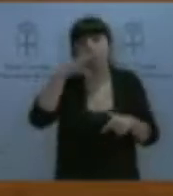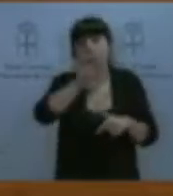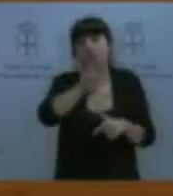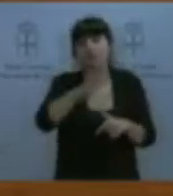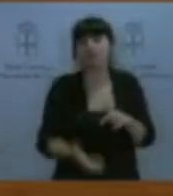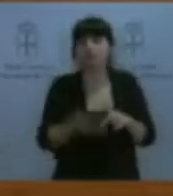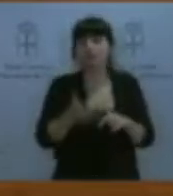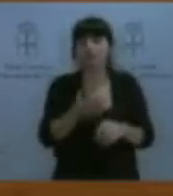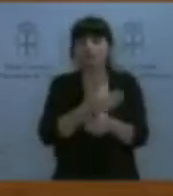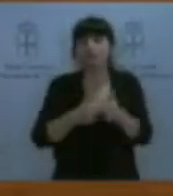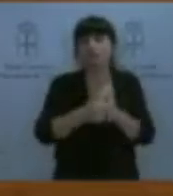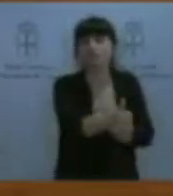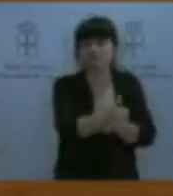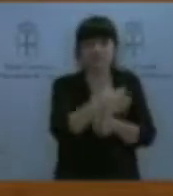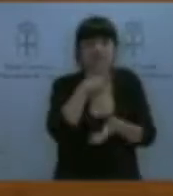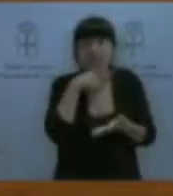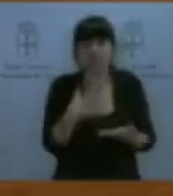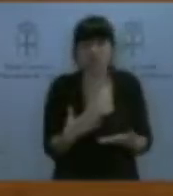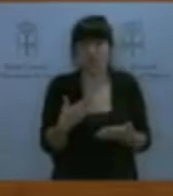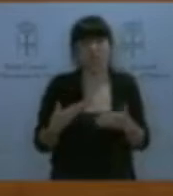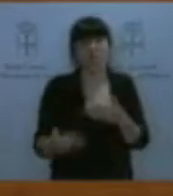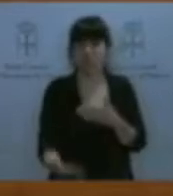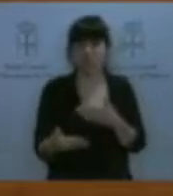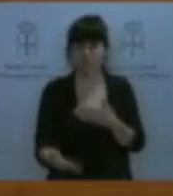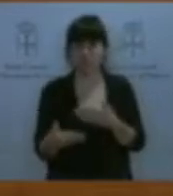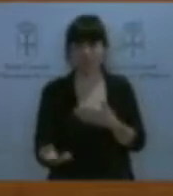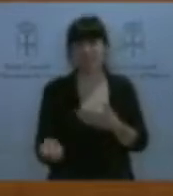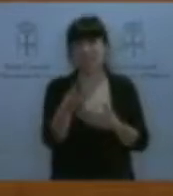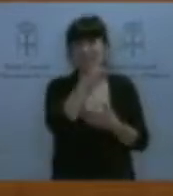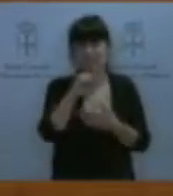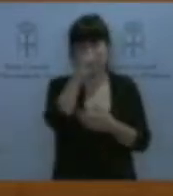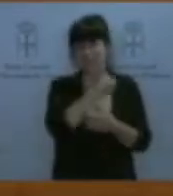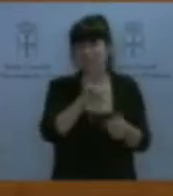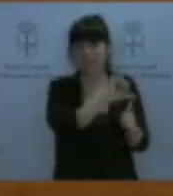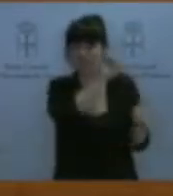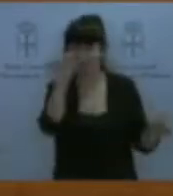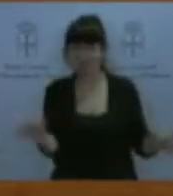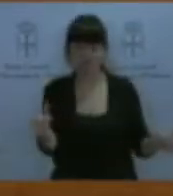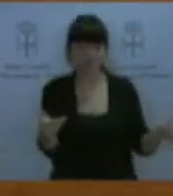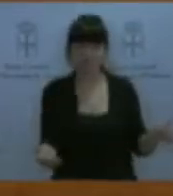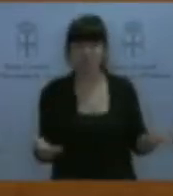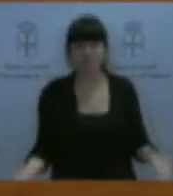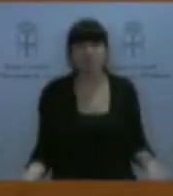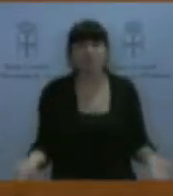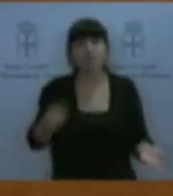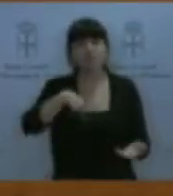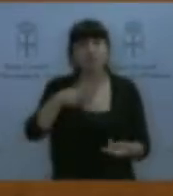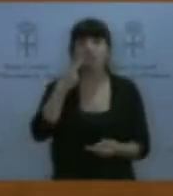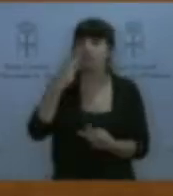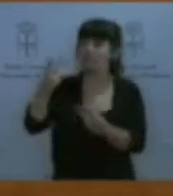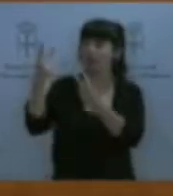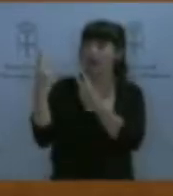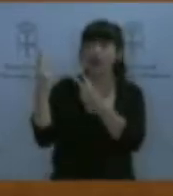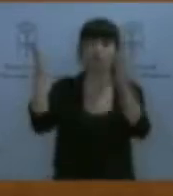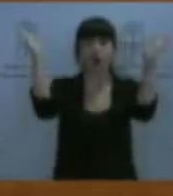3 décadas. Contemplamos con admiración aquella sociedad orgullosa de sus cuencas mineras, de su tejido industrial, y nos